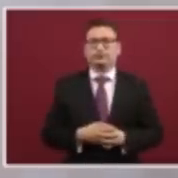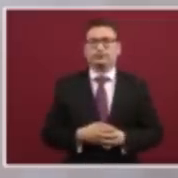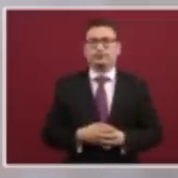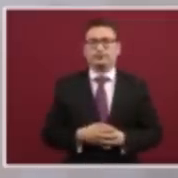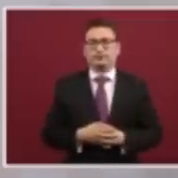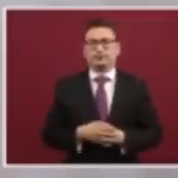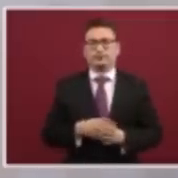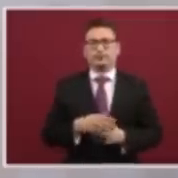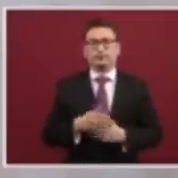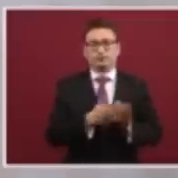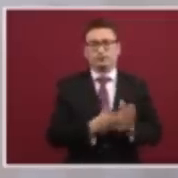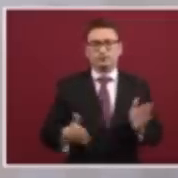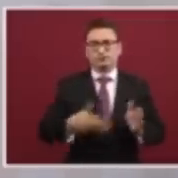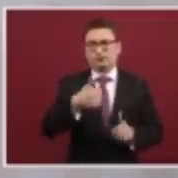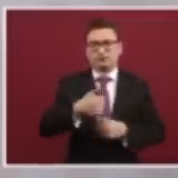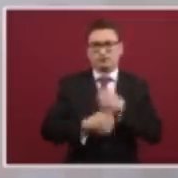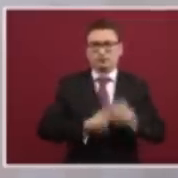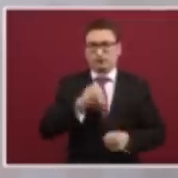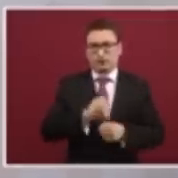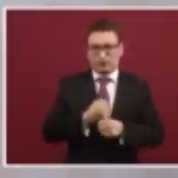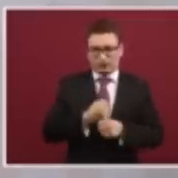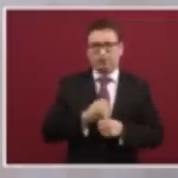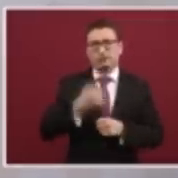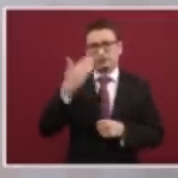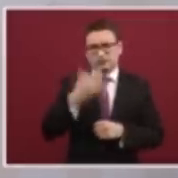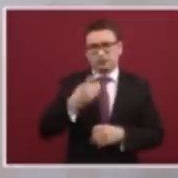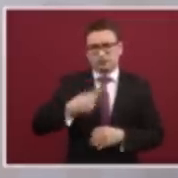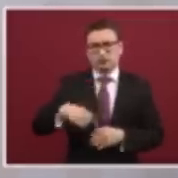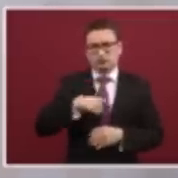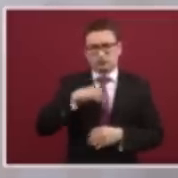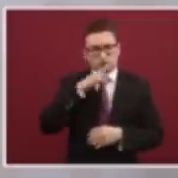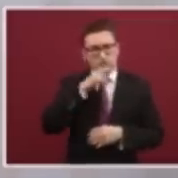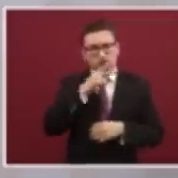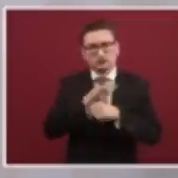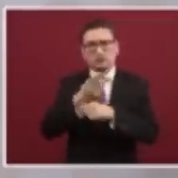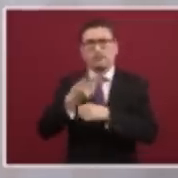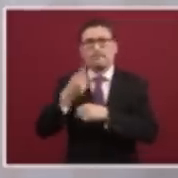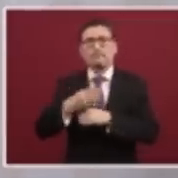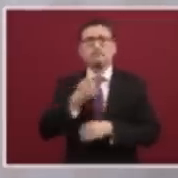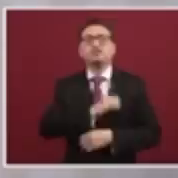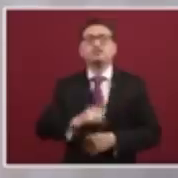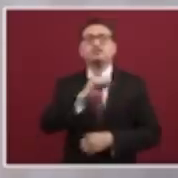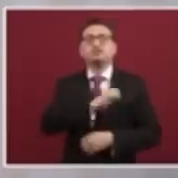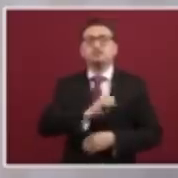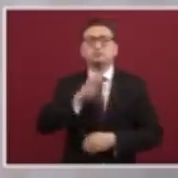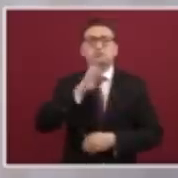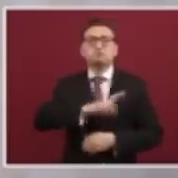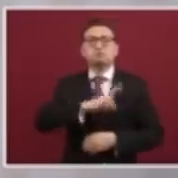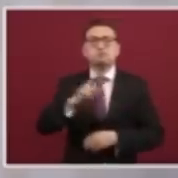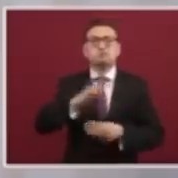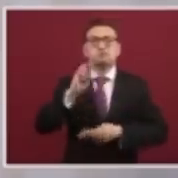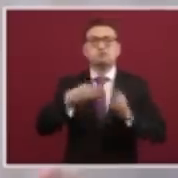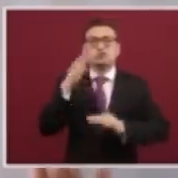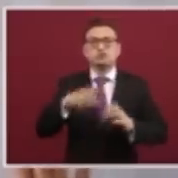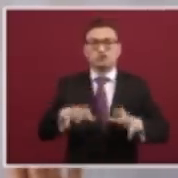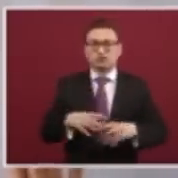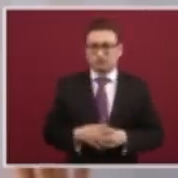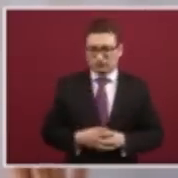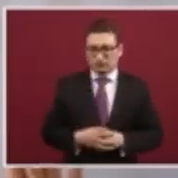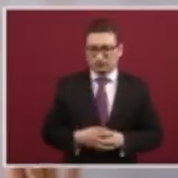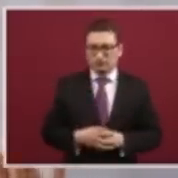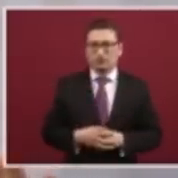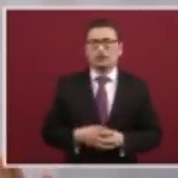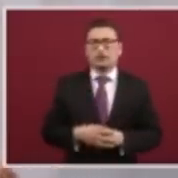el sexenio uno de los mejores sistemas de salud del mundo. Ese es el propósito.